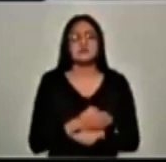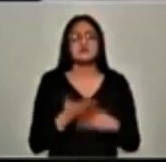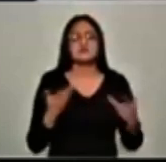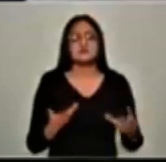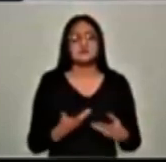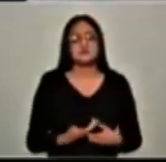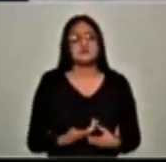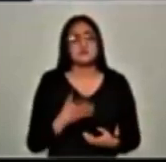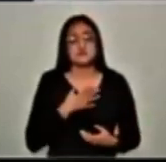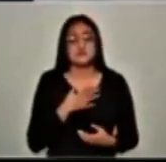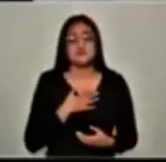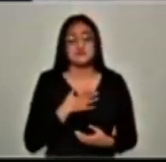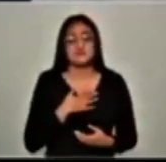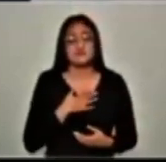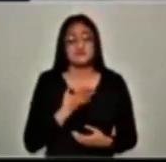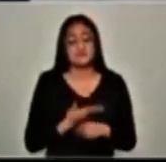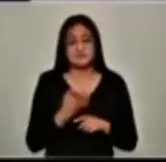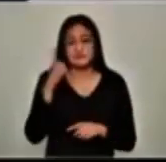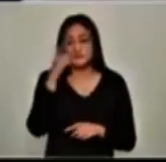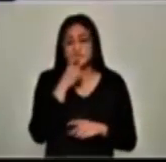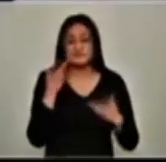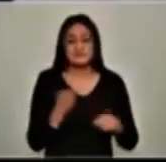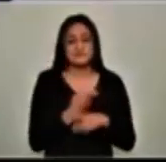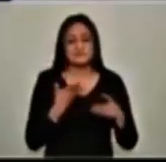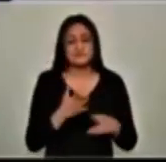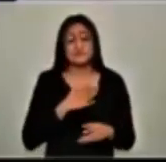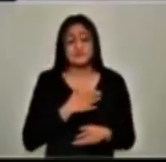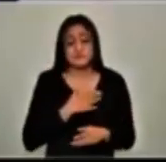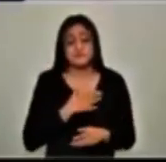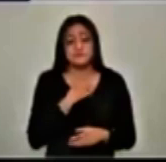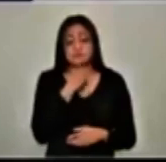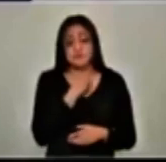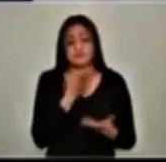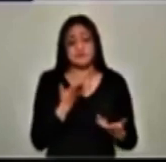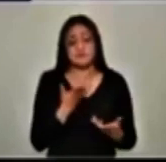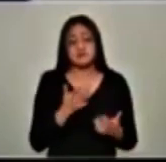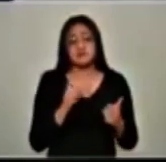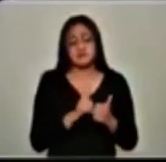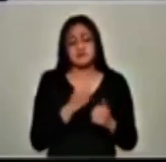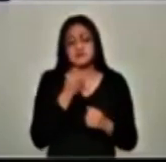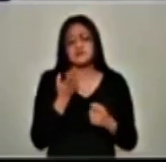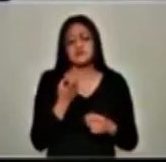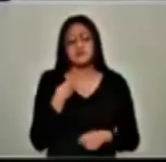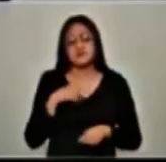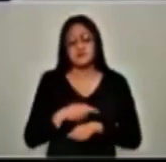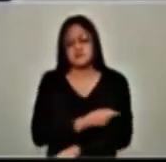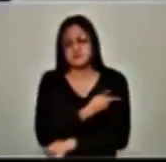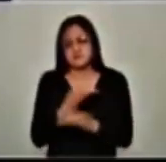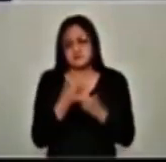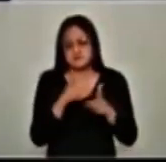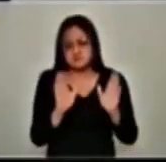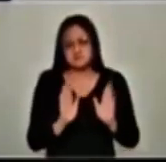en una situación difícil yo te puedo y te la pongo con mucho gusto la vacuna